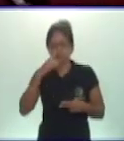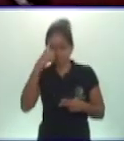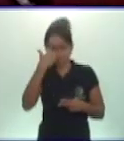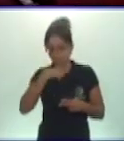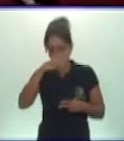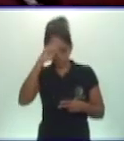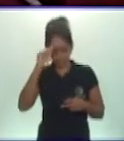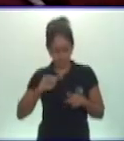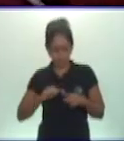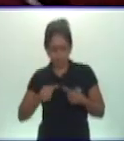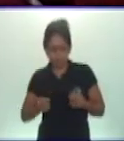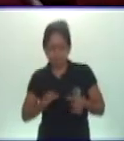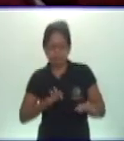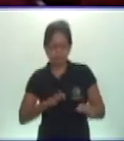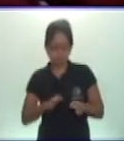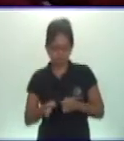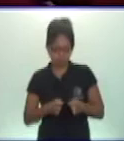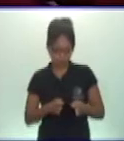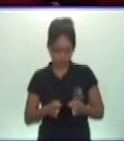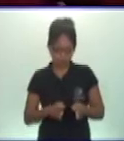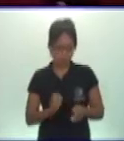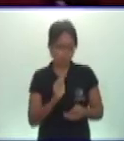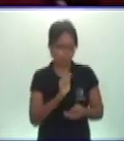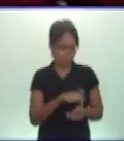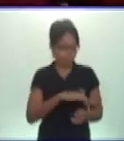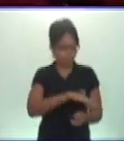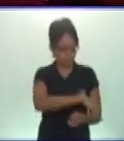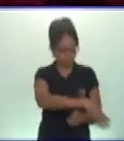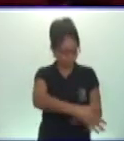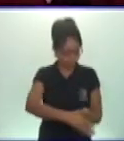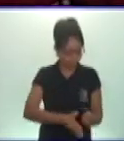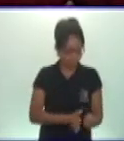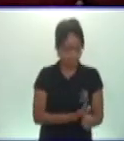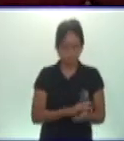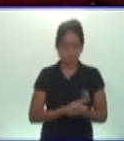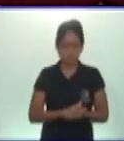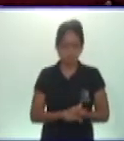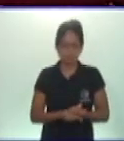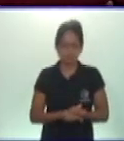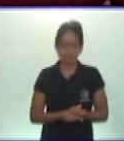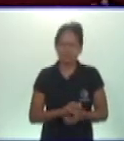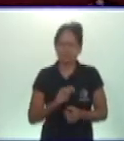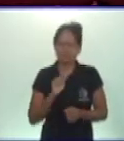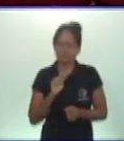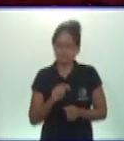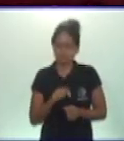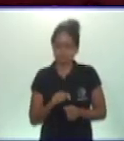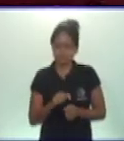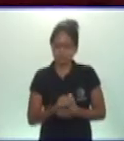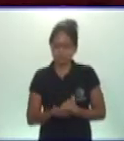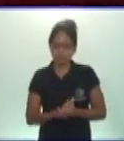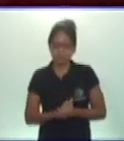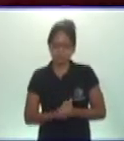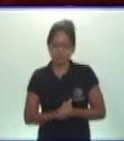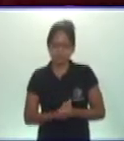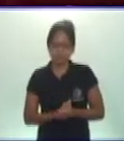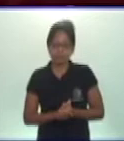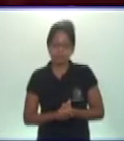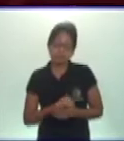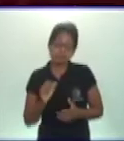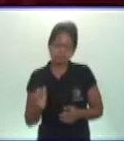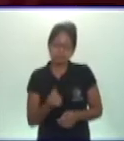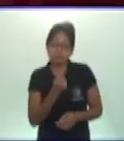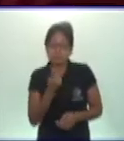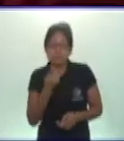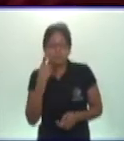propio destino como navegante e investigador. Esa quizás es la primera alusión que hay a la bahía de La